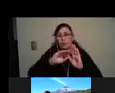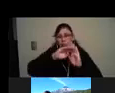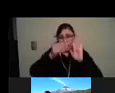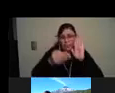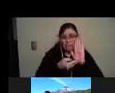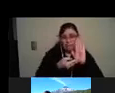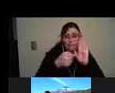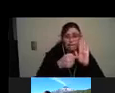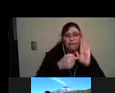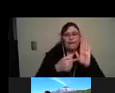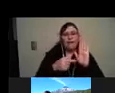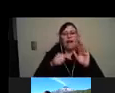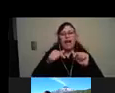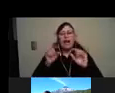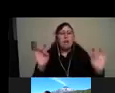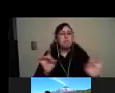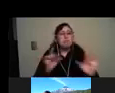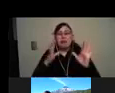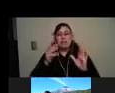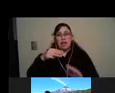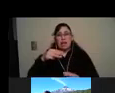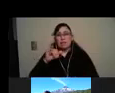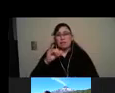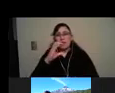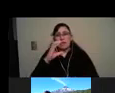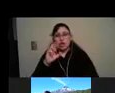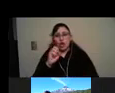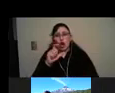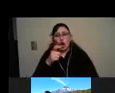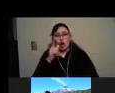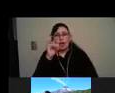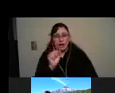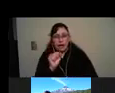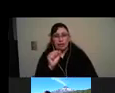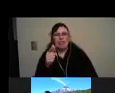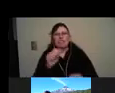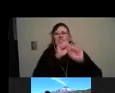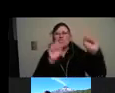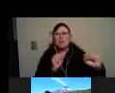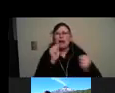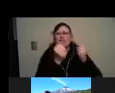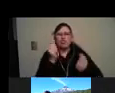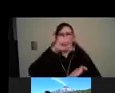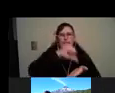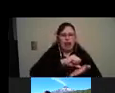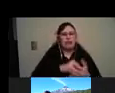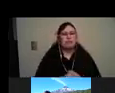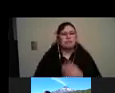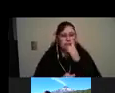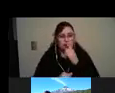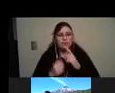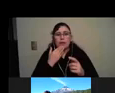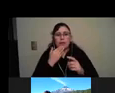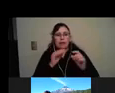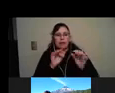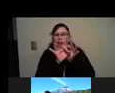conocen como microglias, ¿ya? Que son células que forman parte también del sistema nervioso central. Y los vasos sanguíneos, por supuesto, los de rojo,